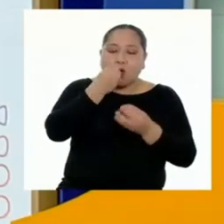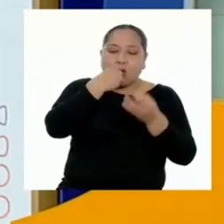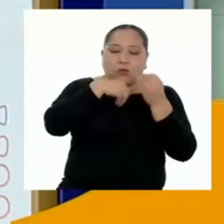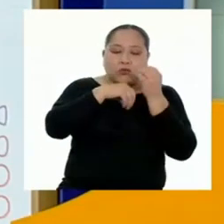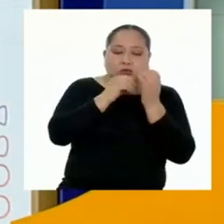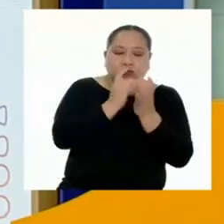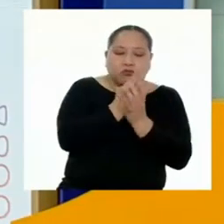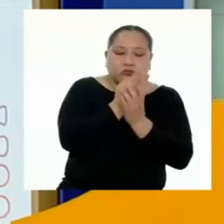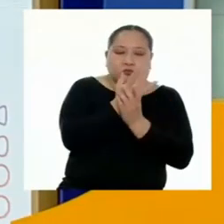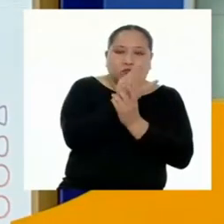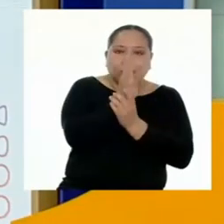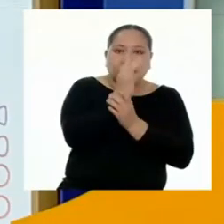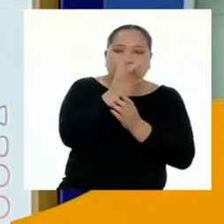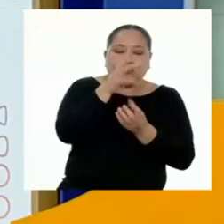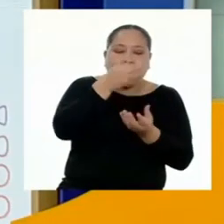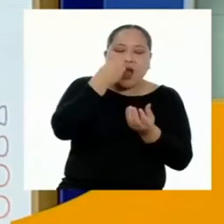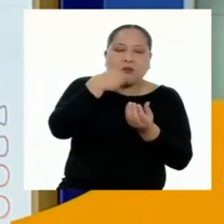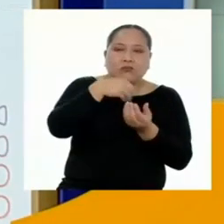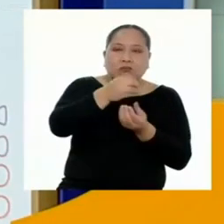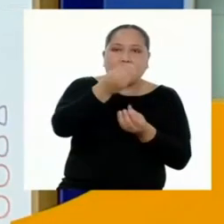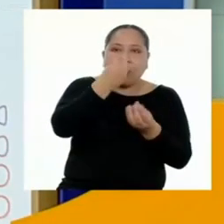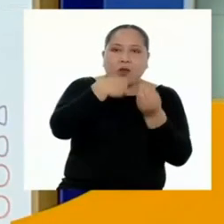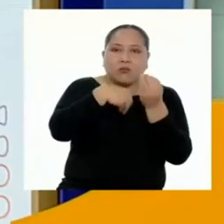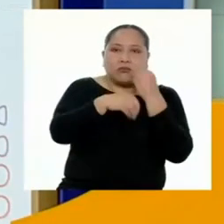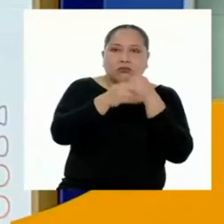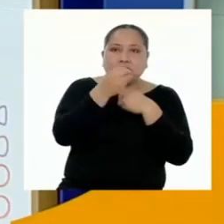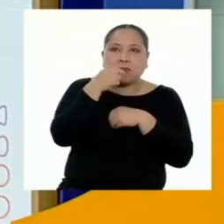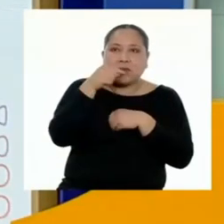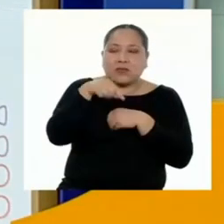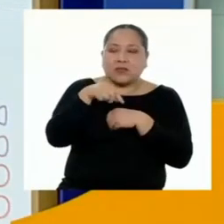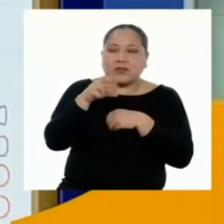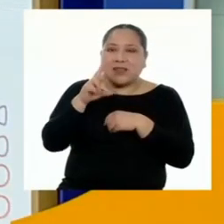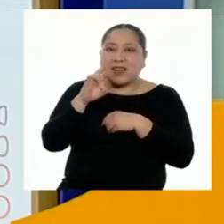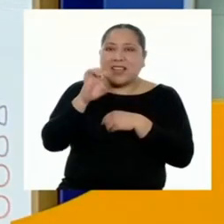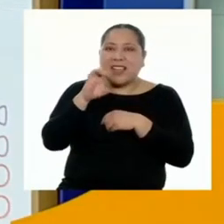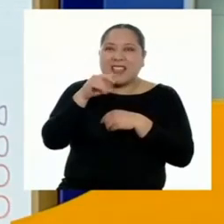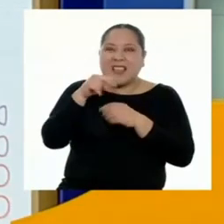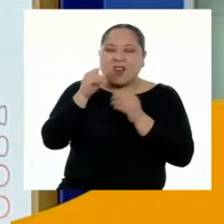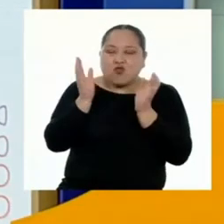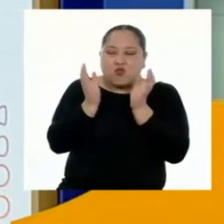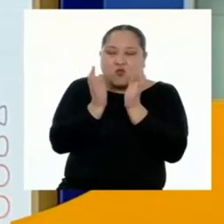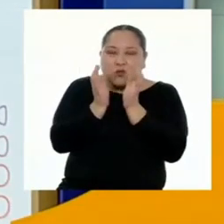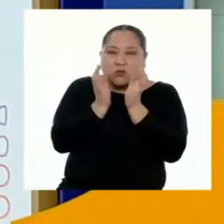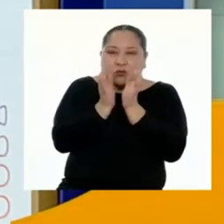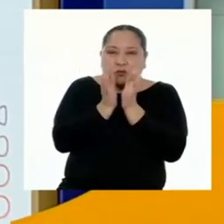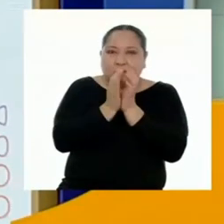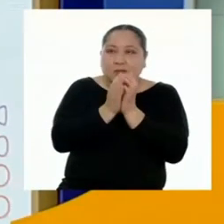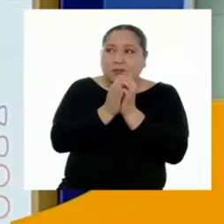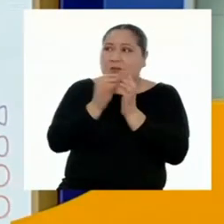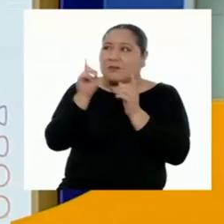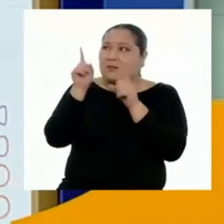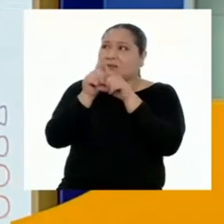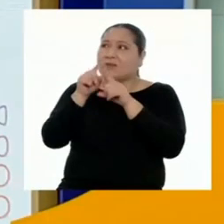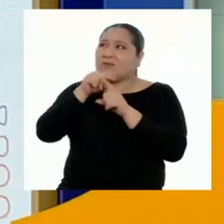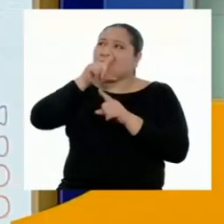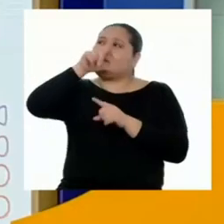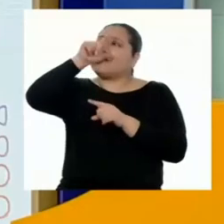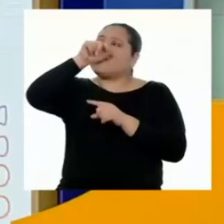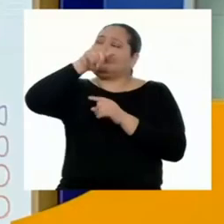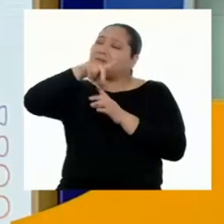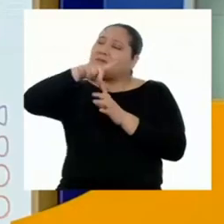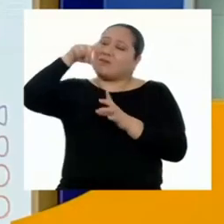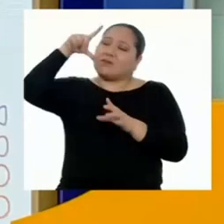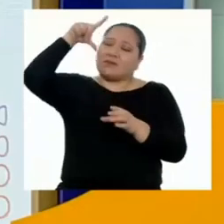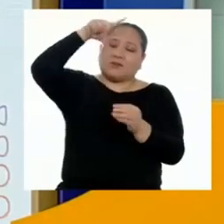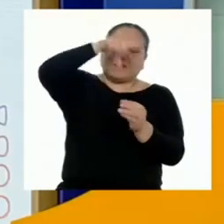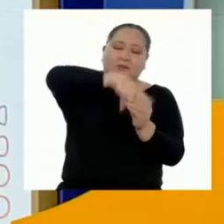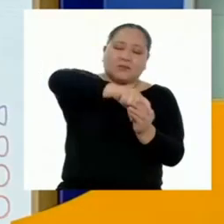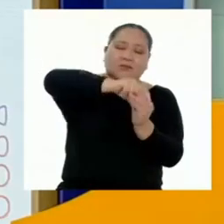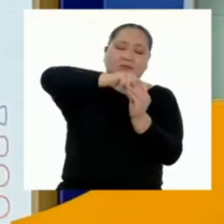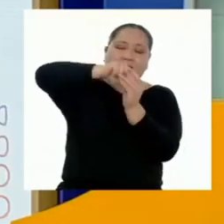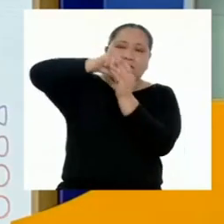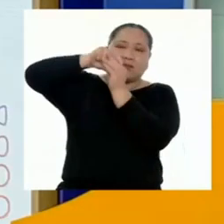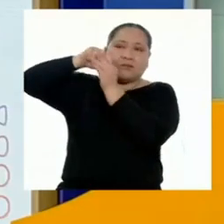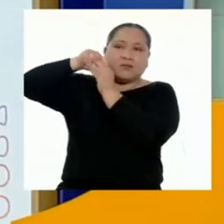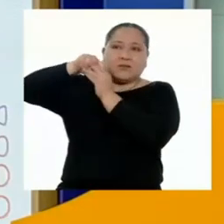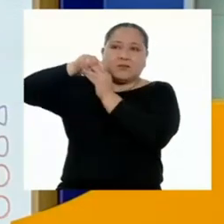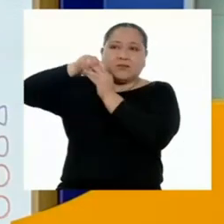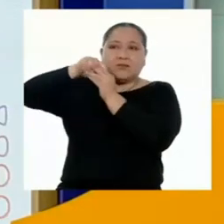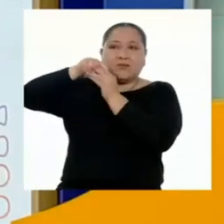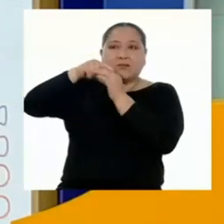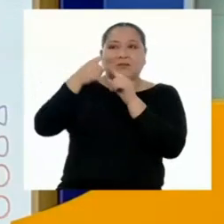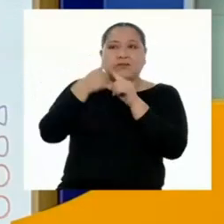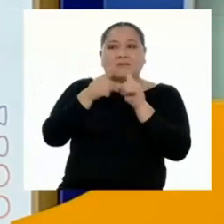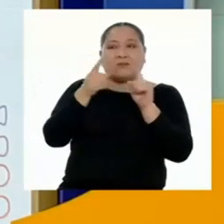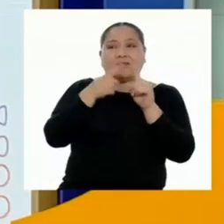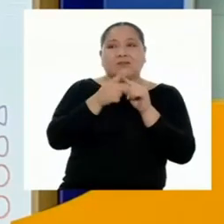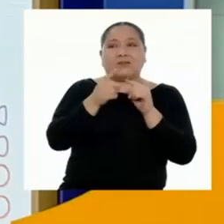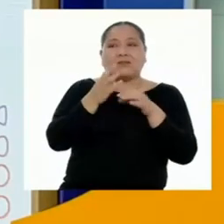y fitoplancton. A su vez, estos renacuajos son alimento de las garzas. Podemos ver que hay diversas relaciones